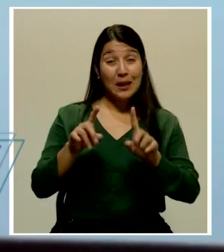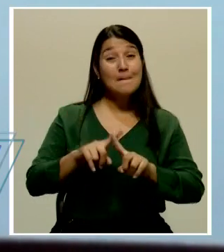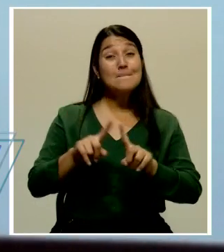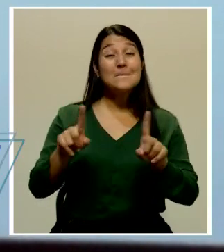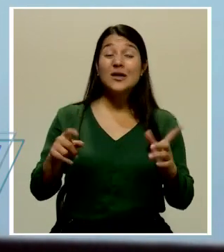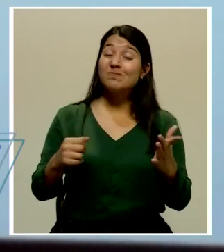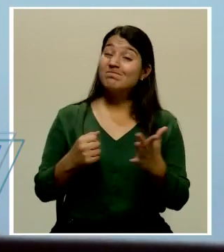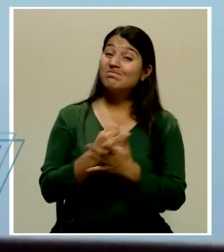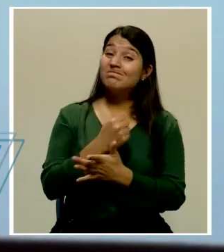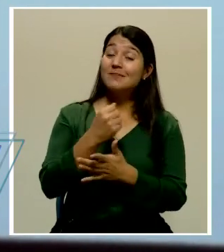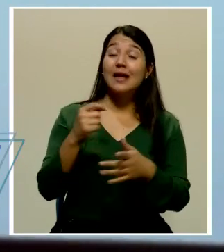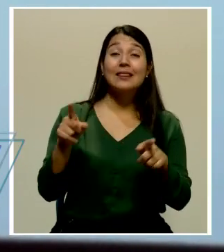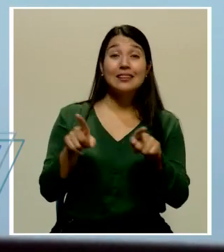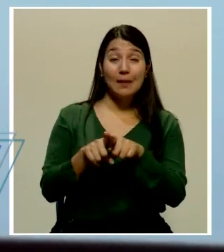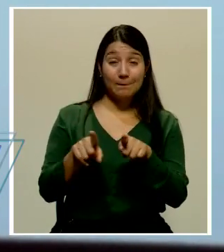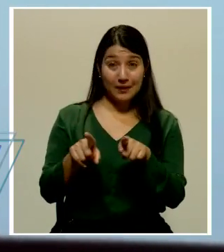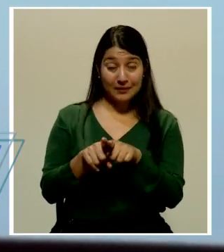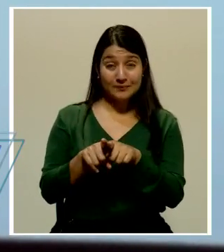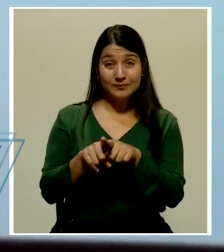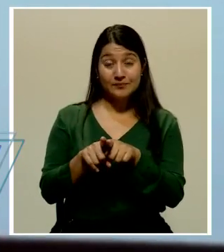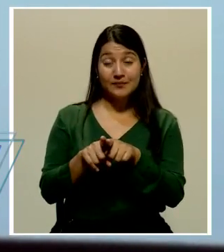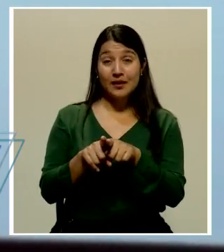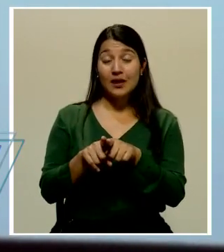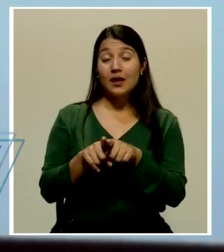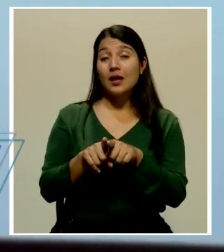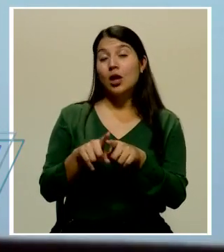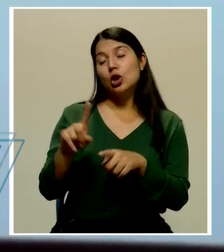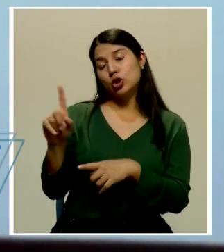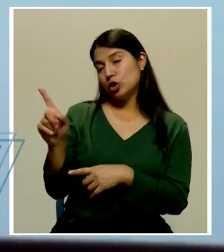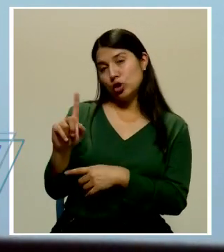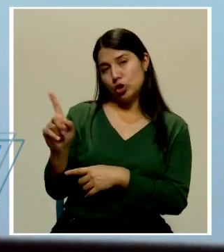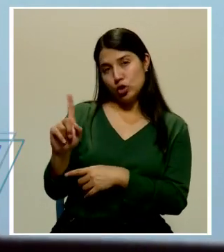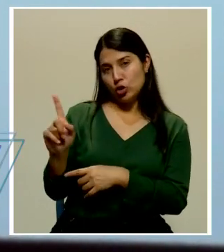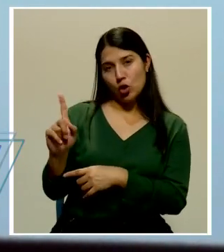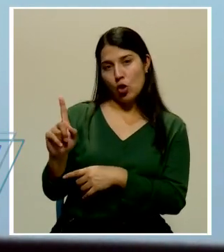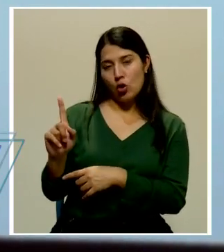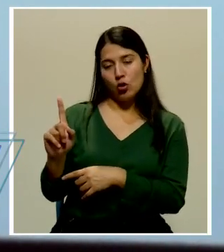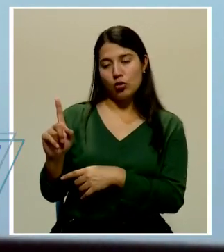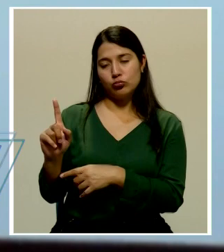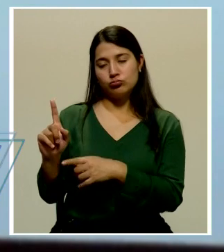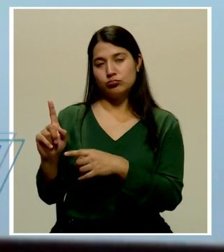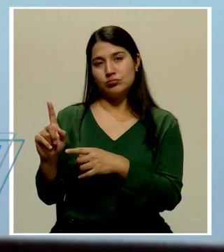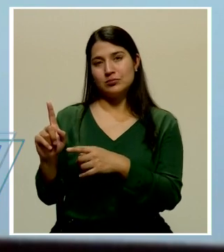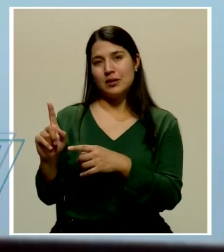lamentablemente también, no es el caso evidentemente de doña Elizabeth,